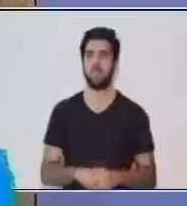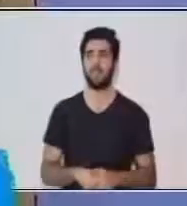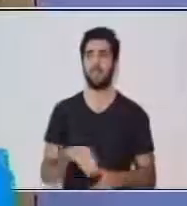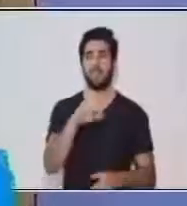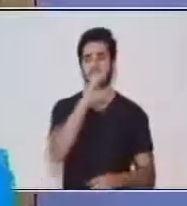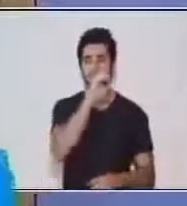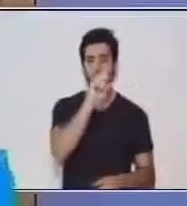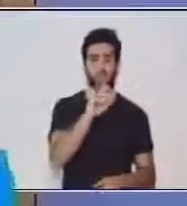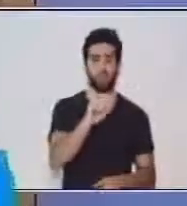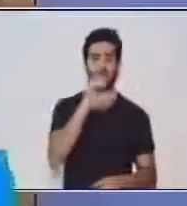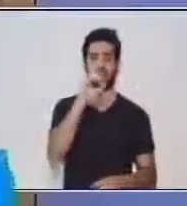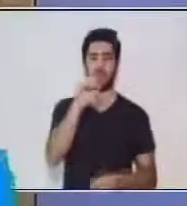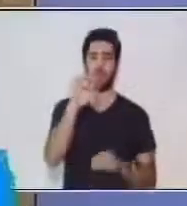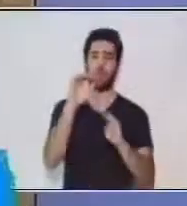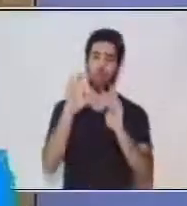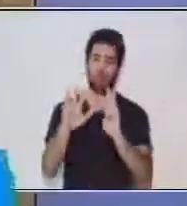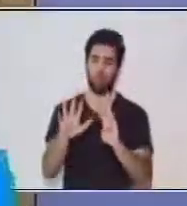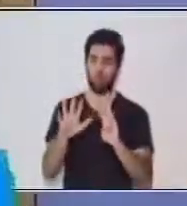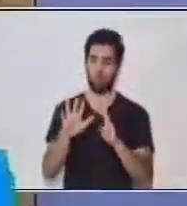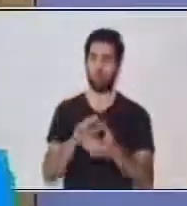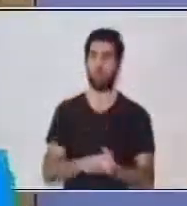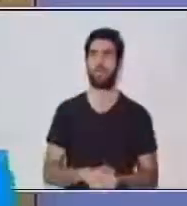0.08 metros.